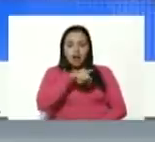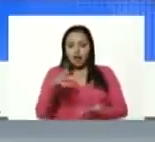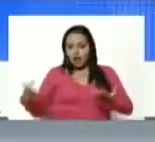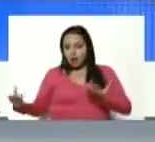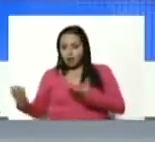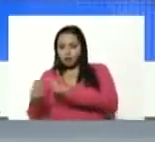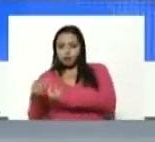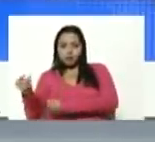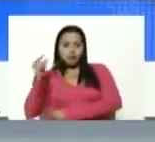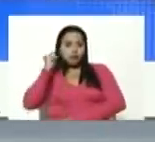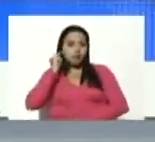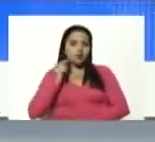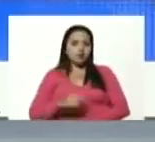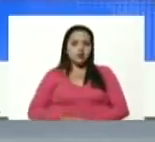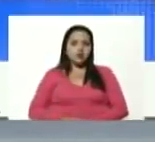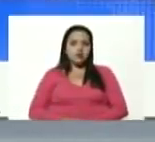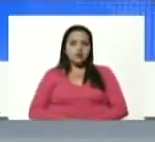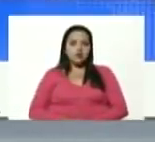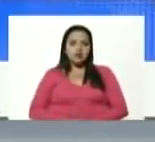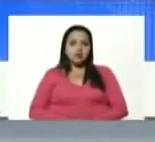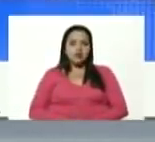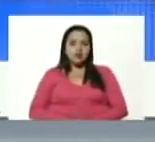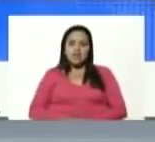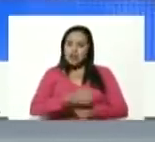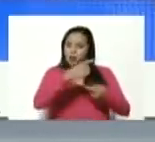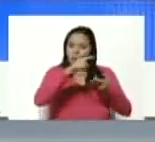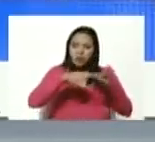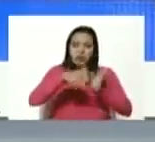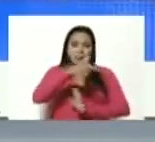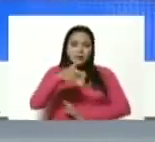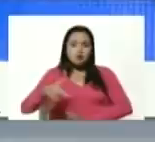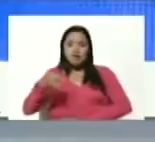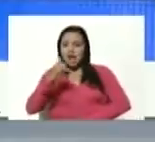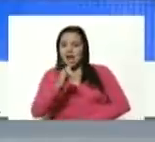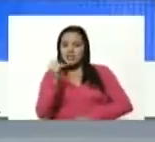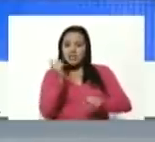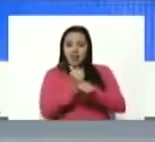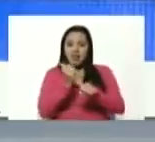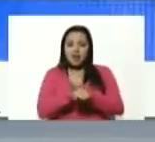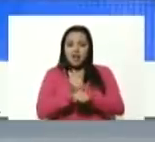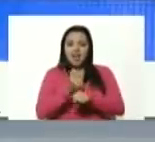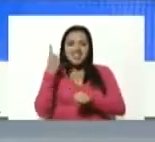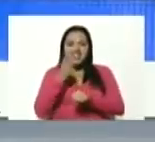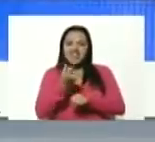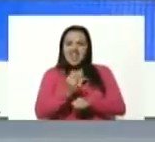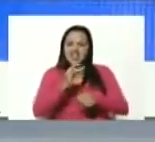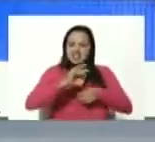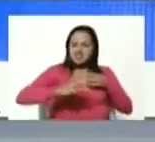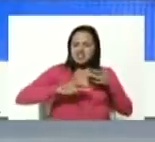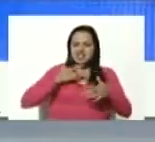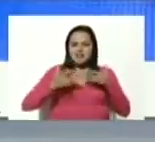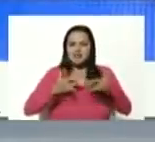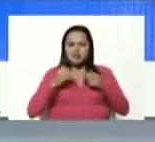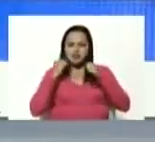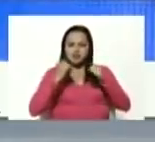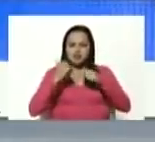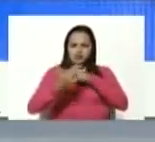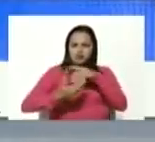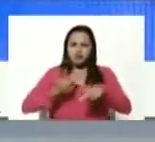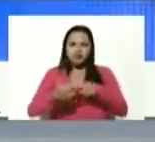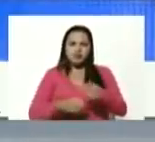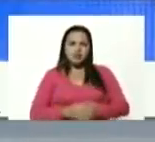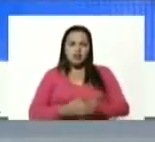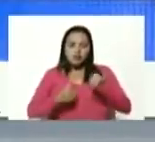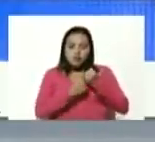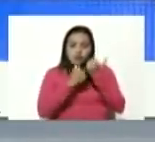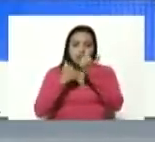Sasaima y de las mil, dos mil Sasaimas que hay. Pero ustedes ven ese espíritu combativo, lo ven, ese espíritu